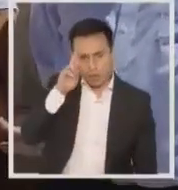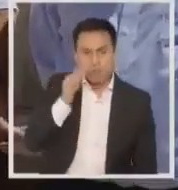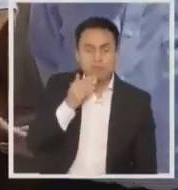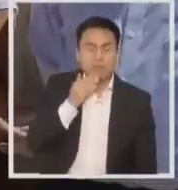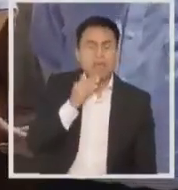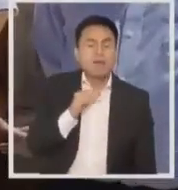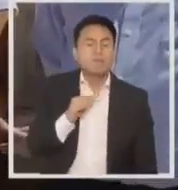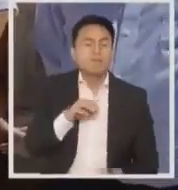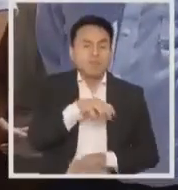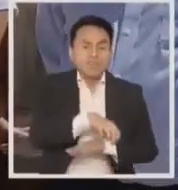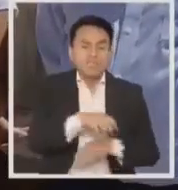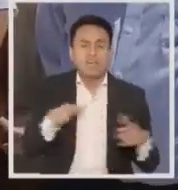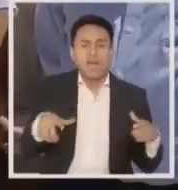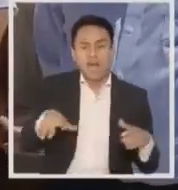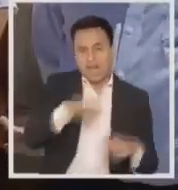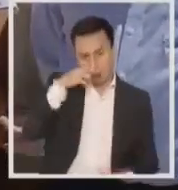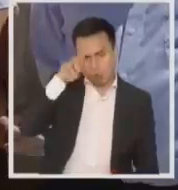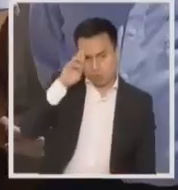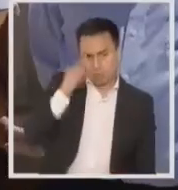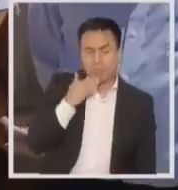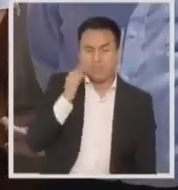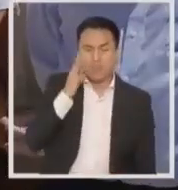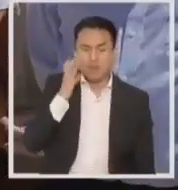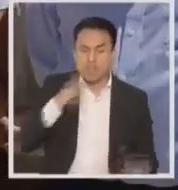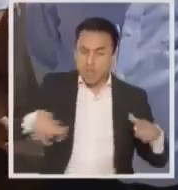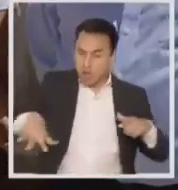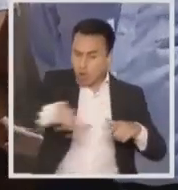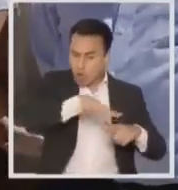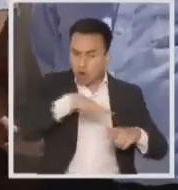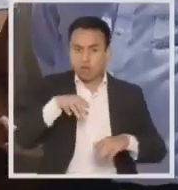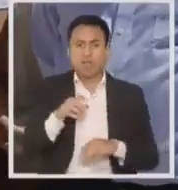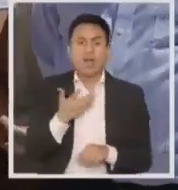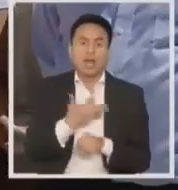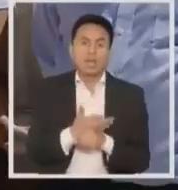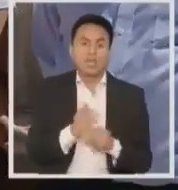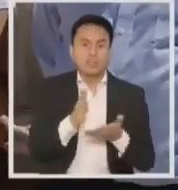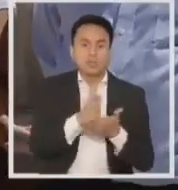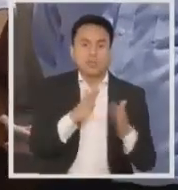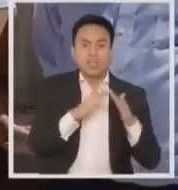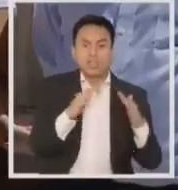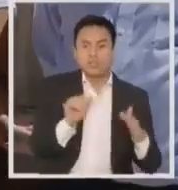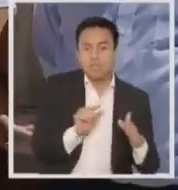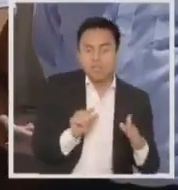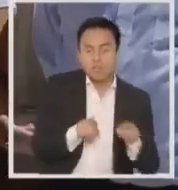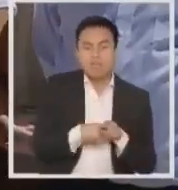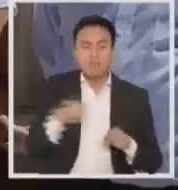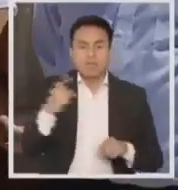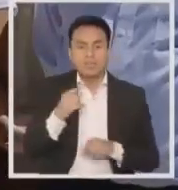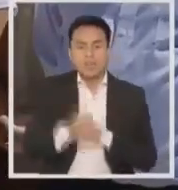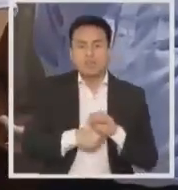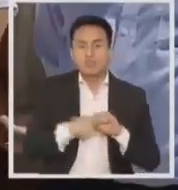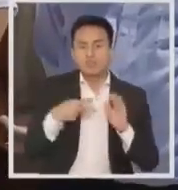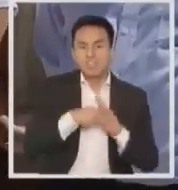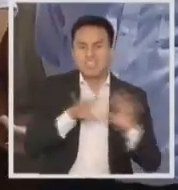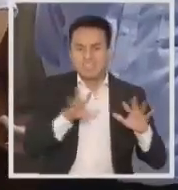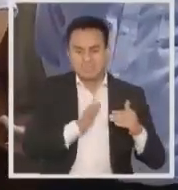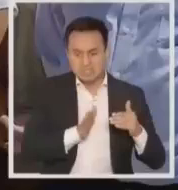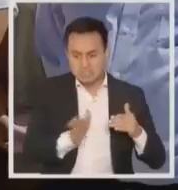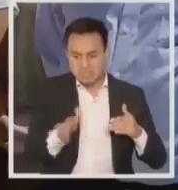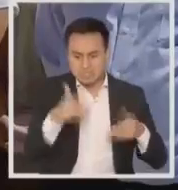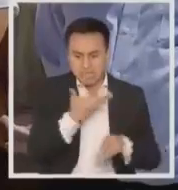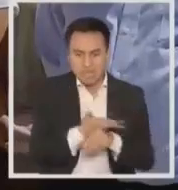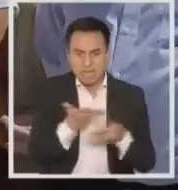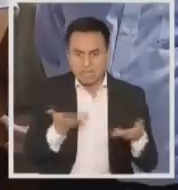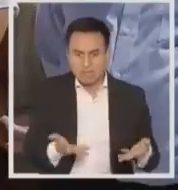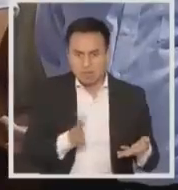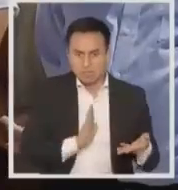de Arauco y en el Biobío en general todavía estamos con escuelas modulares de emergencia del terremoto del 2010.